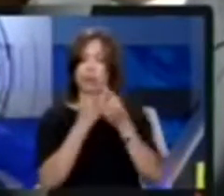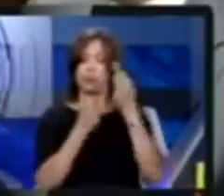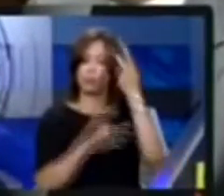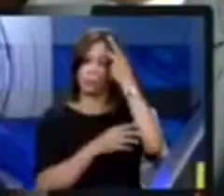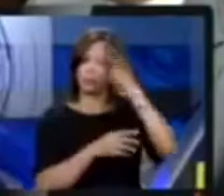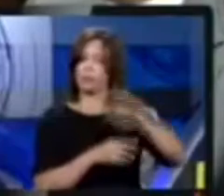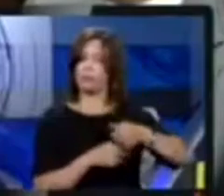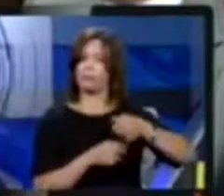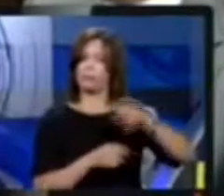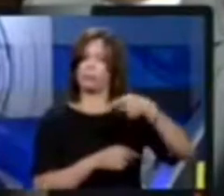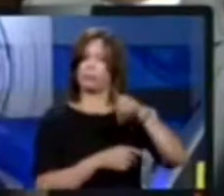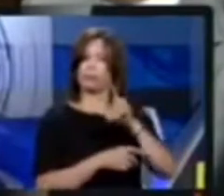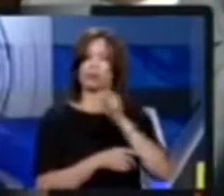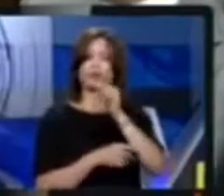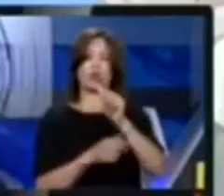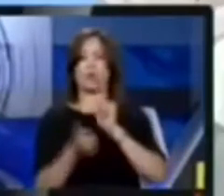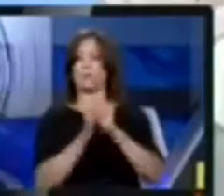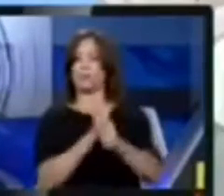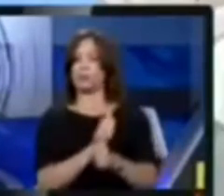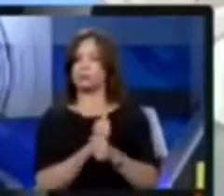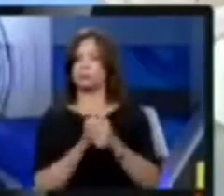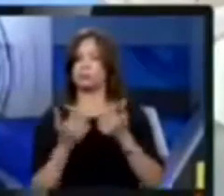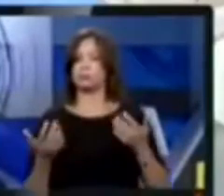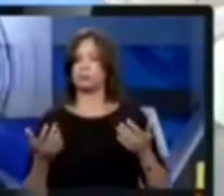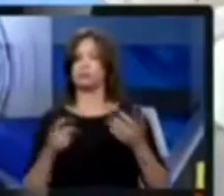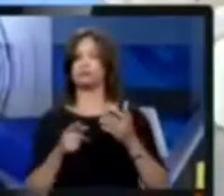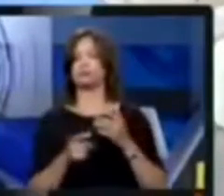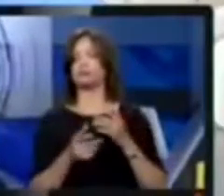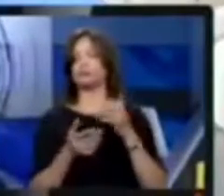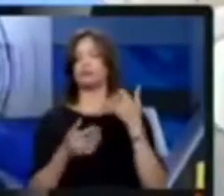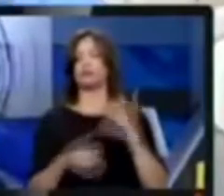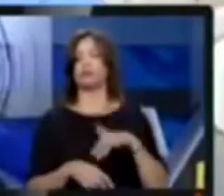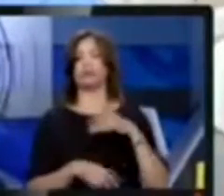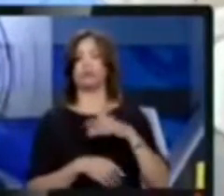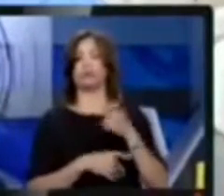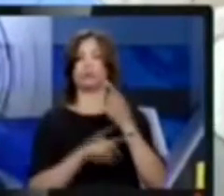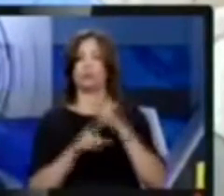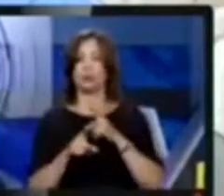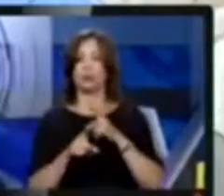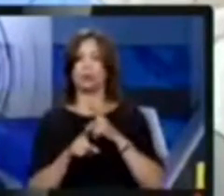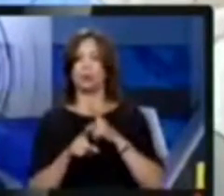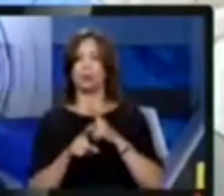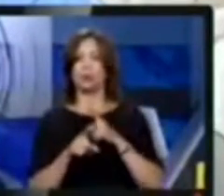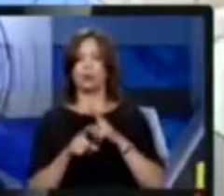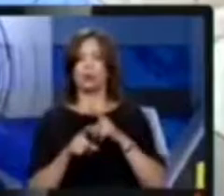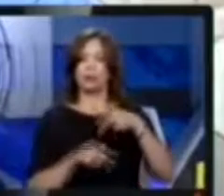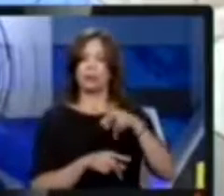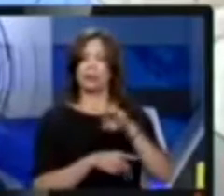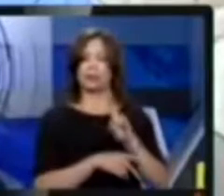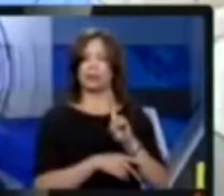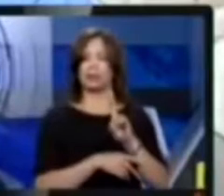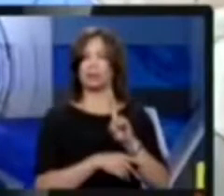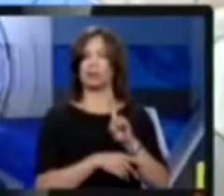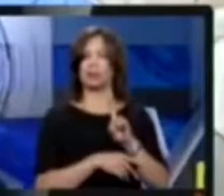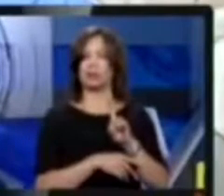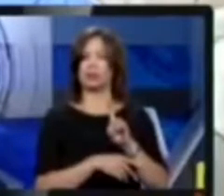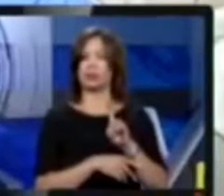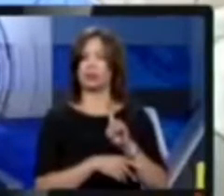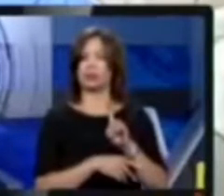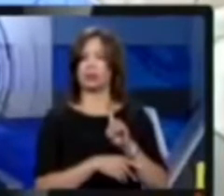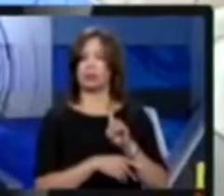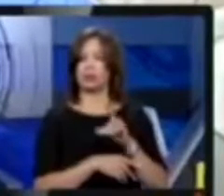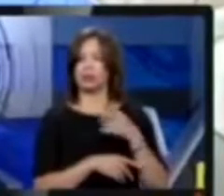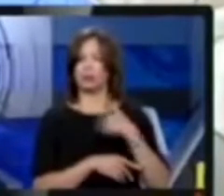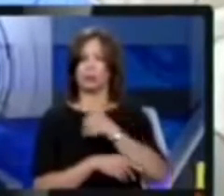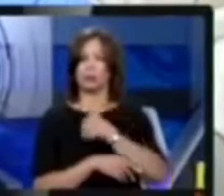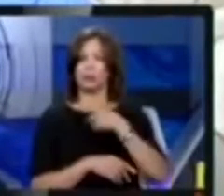mayoritarios, el proyecto no pasaría. No, eso era increíble, pero ahí estaba el PRD también. Eran raros